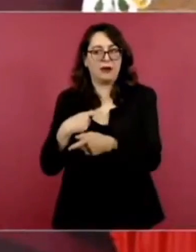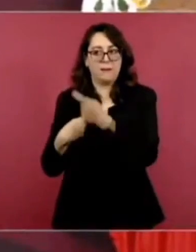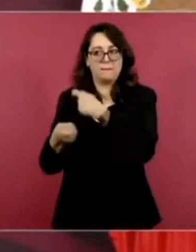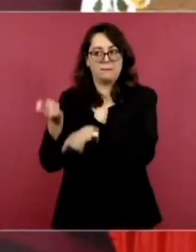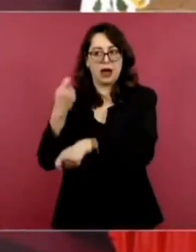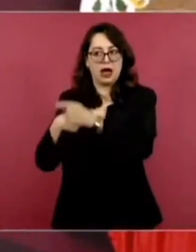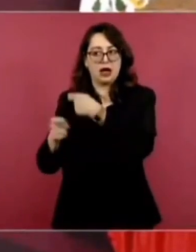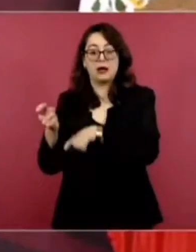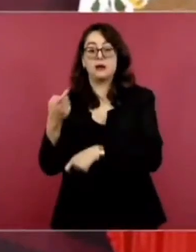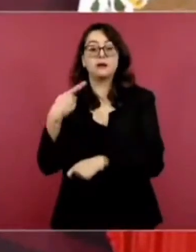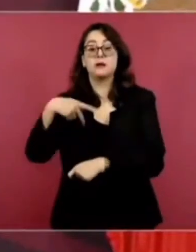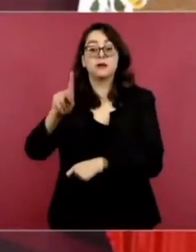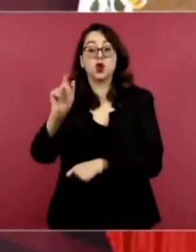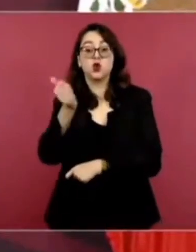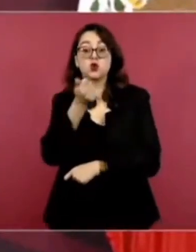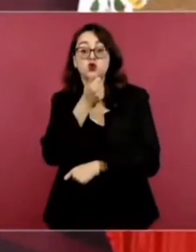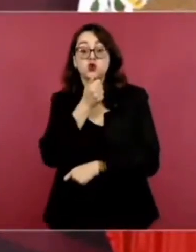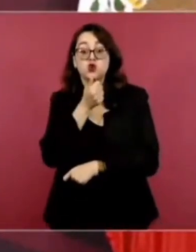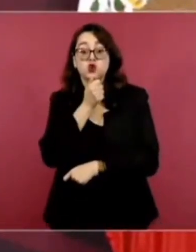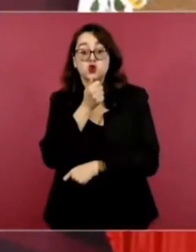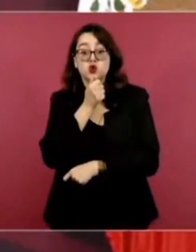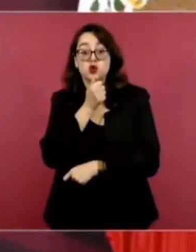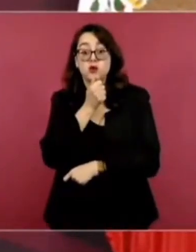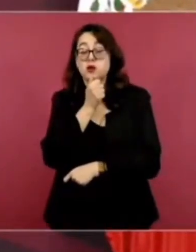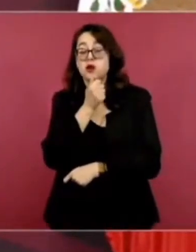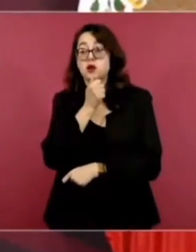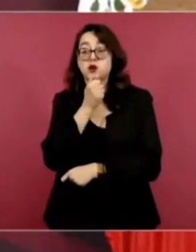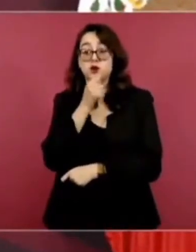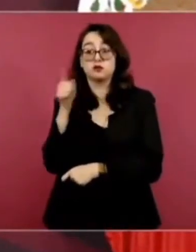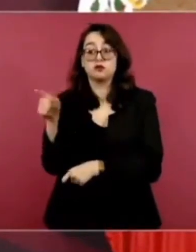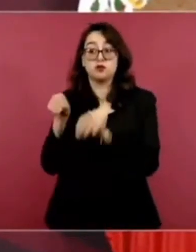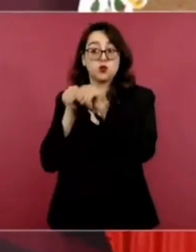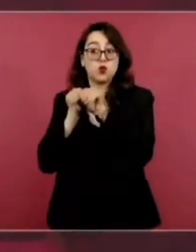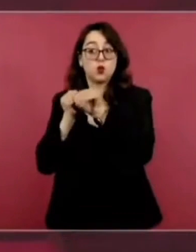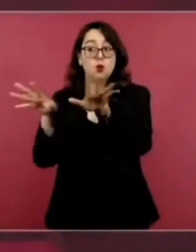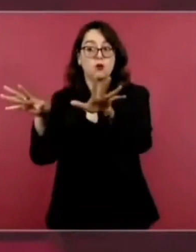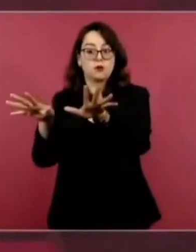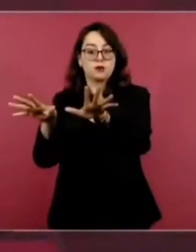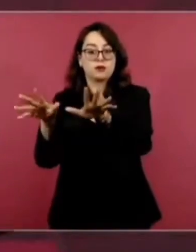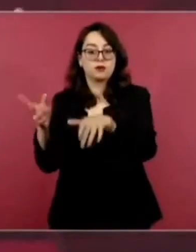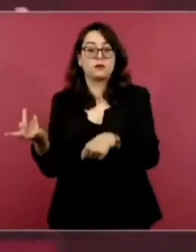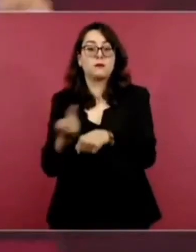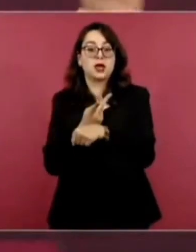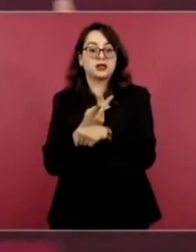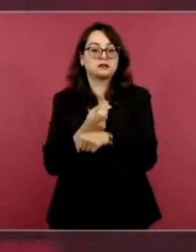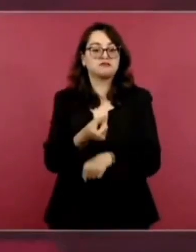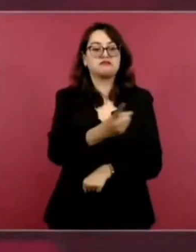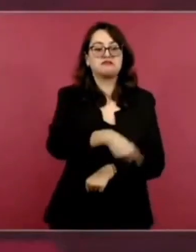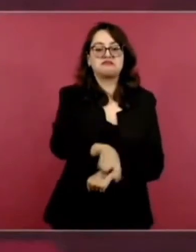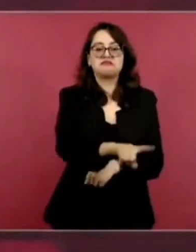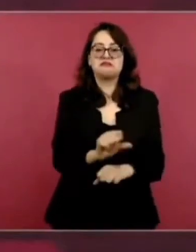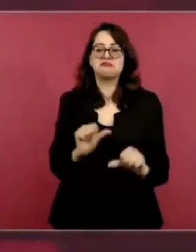sigue este limbo. Y los jueces